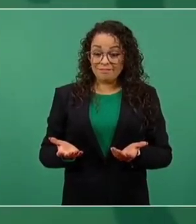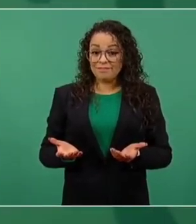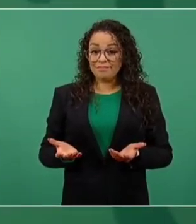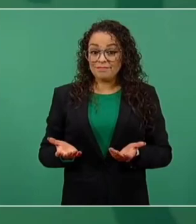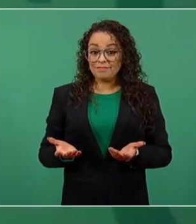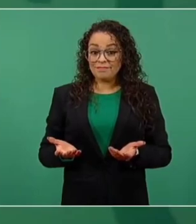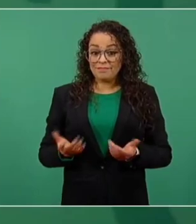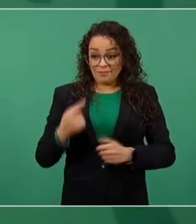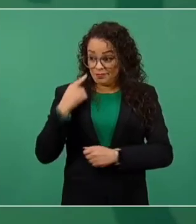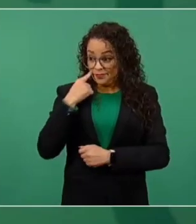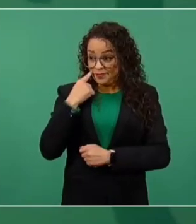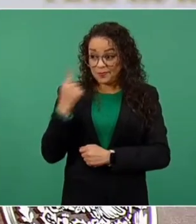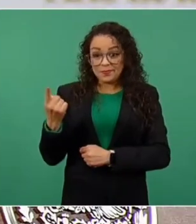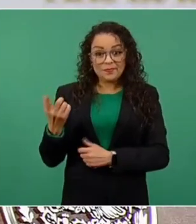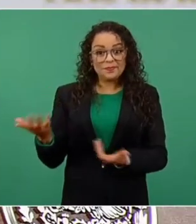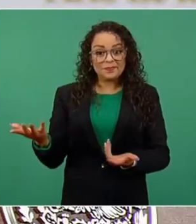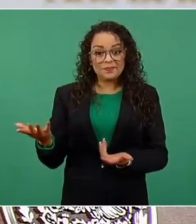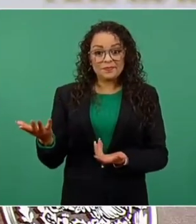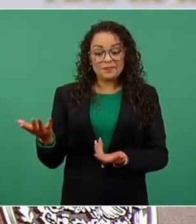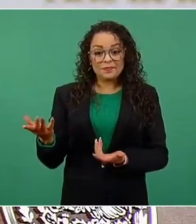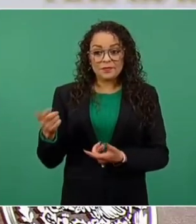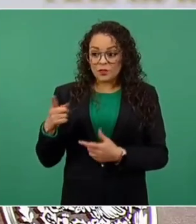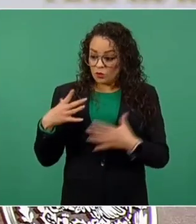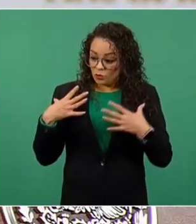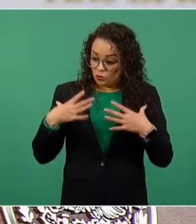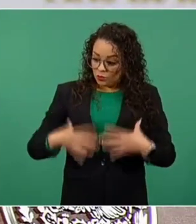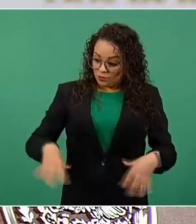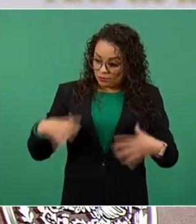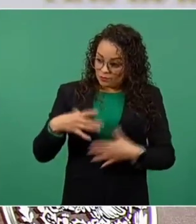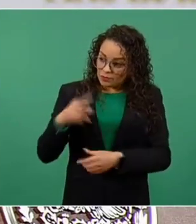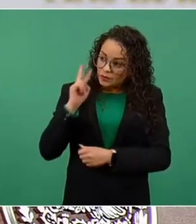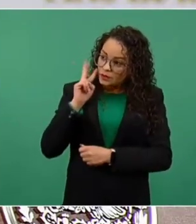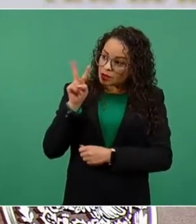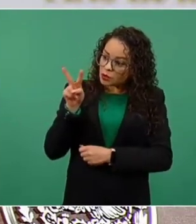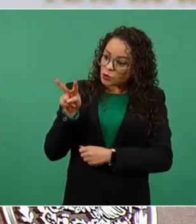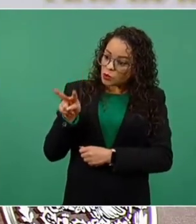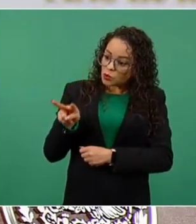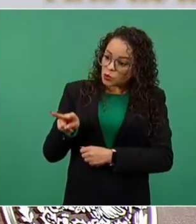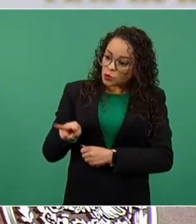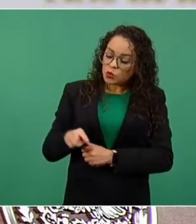Y mira cómo viste. Y